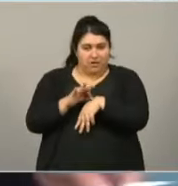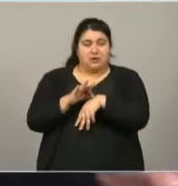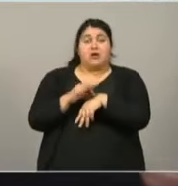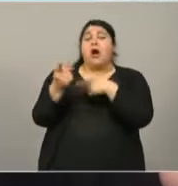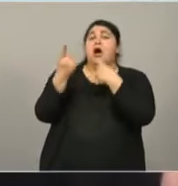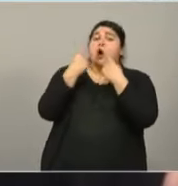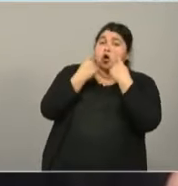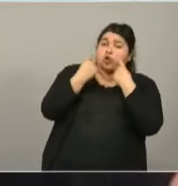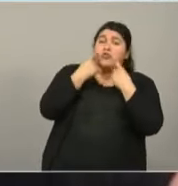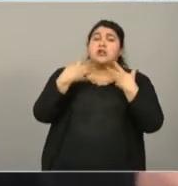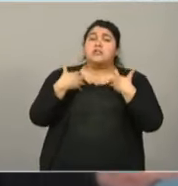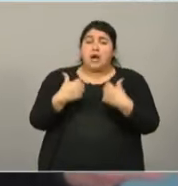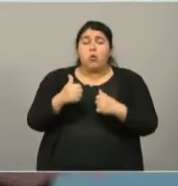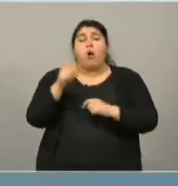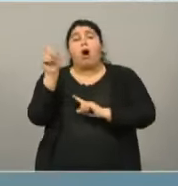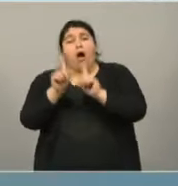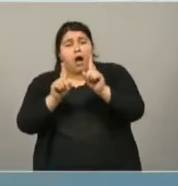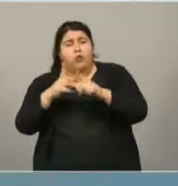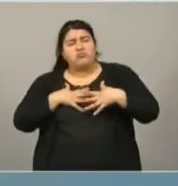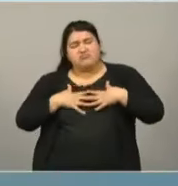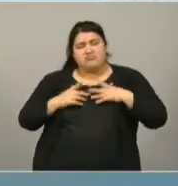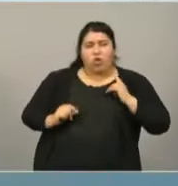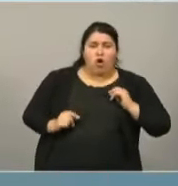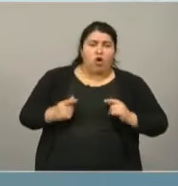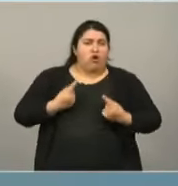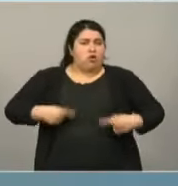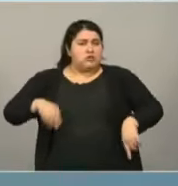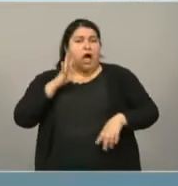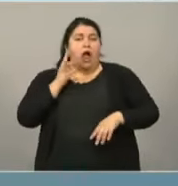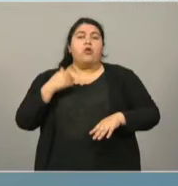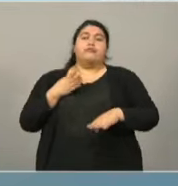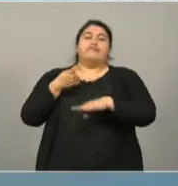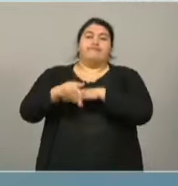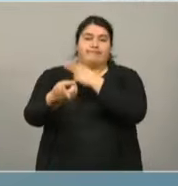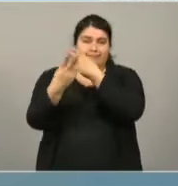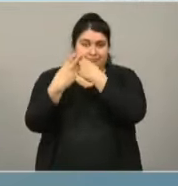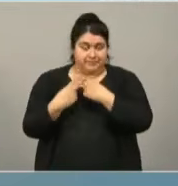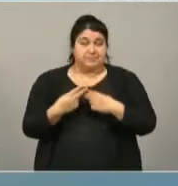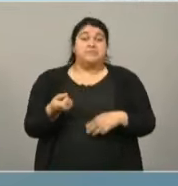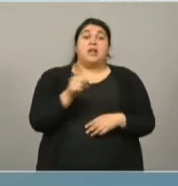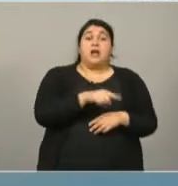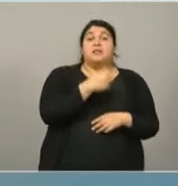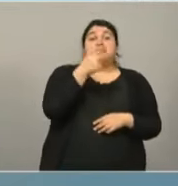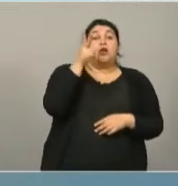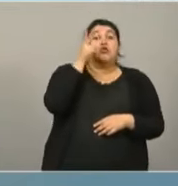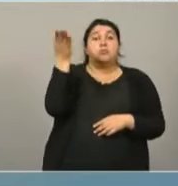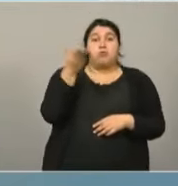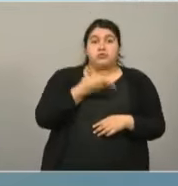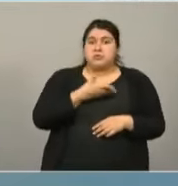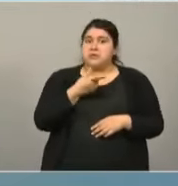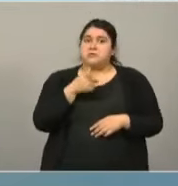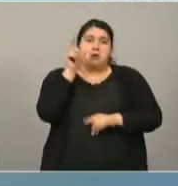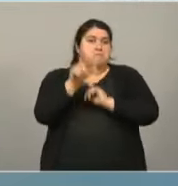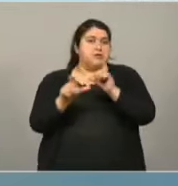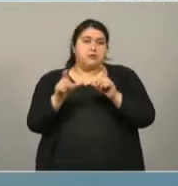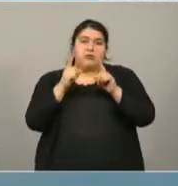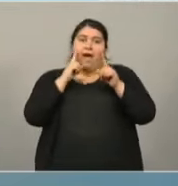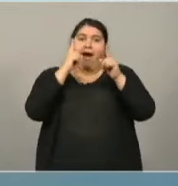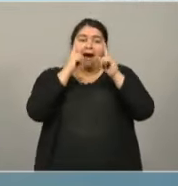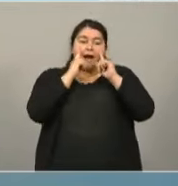un control de salud algunos también por algún malestar hay algunos otros un 38,9 por que no busca